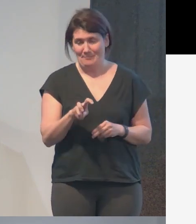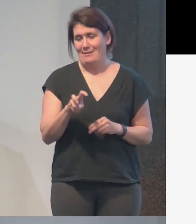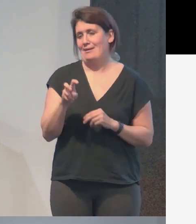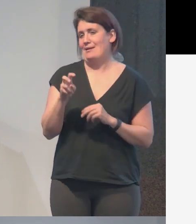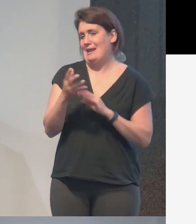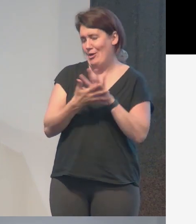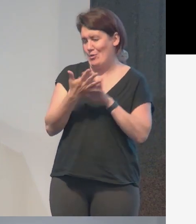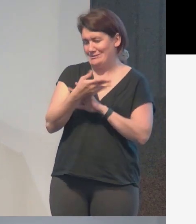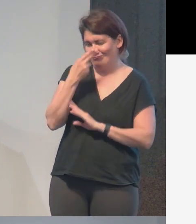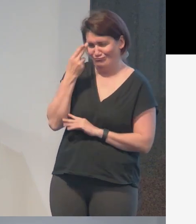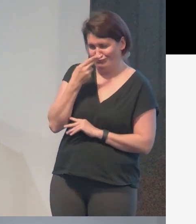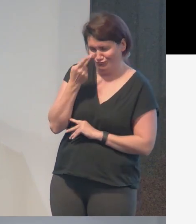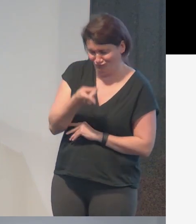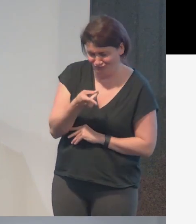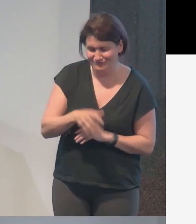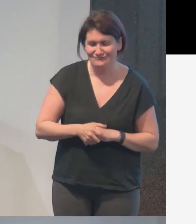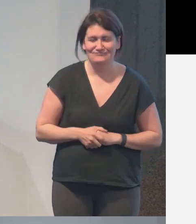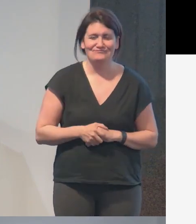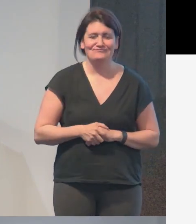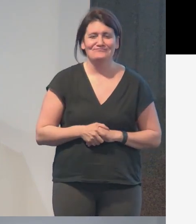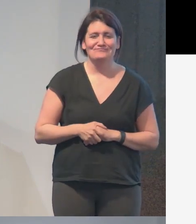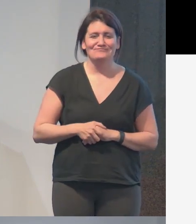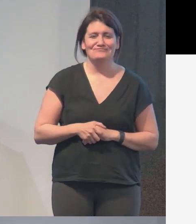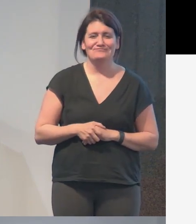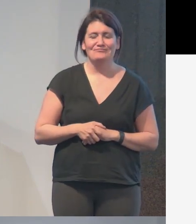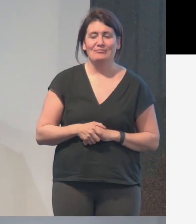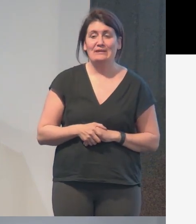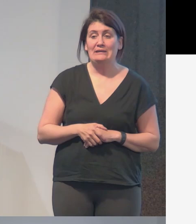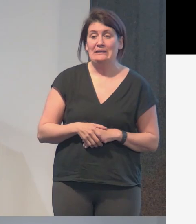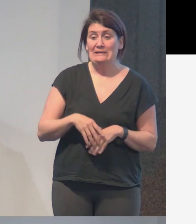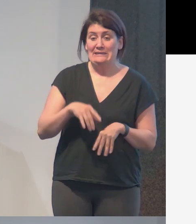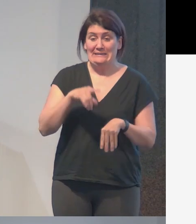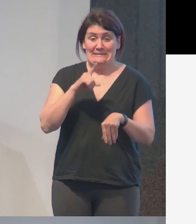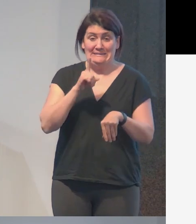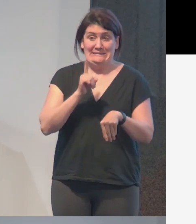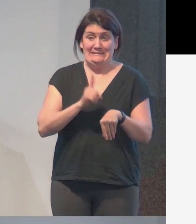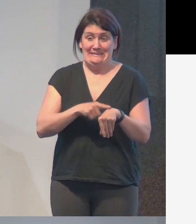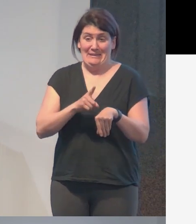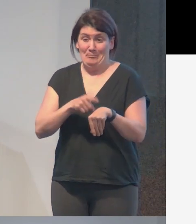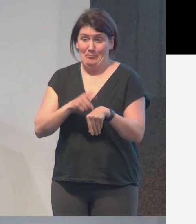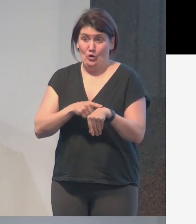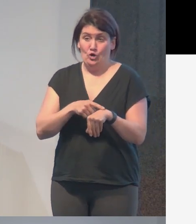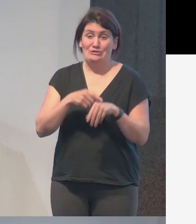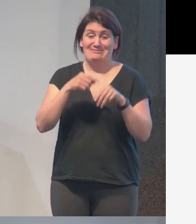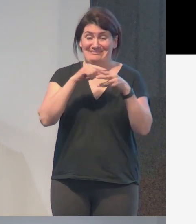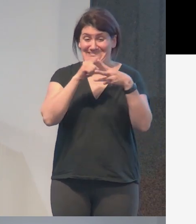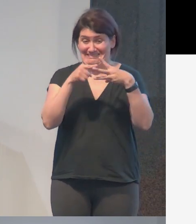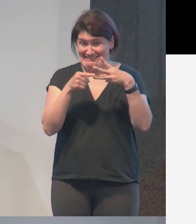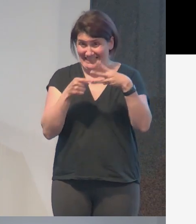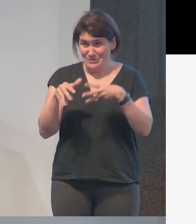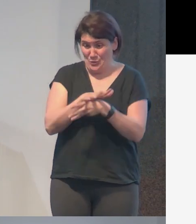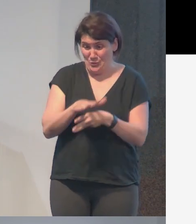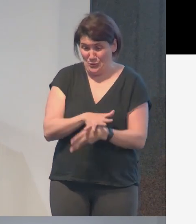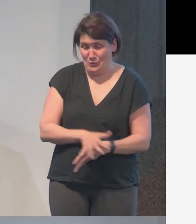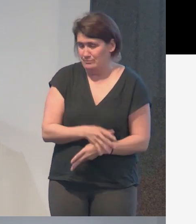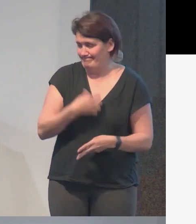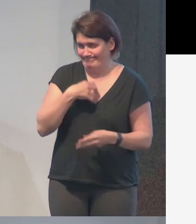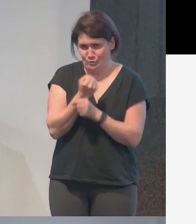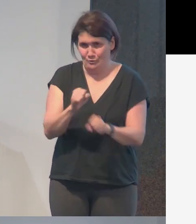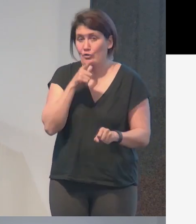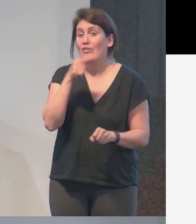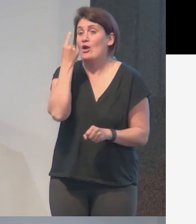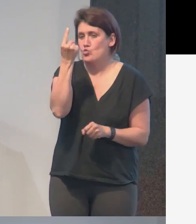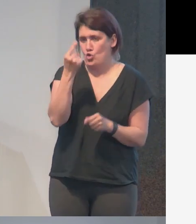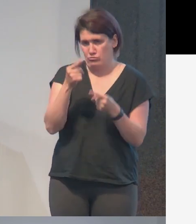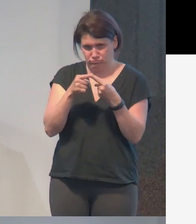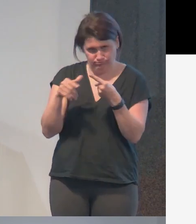tan interesante. No me va a dar tiempo a cubrir los 3 puntos, me voy a centrar en uno, que